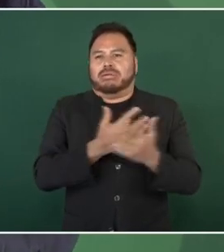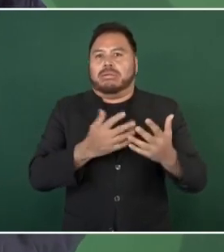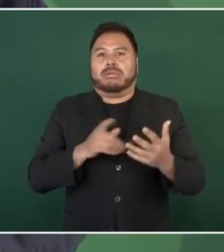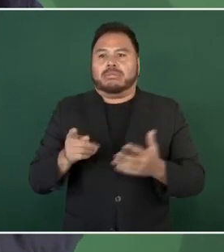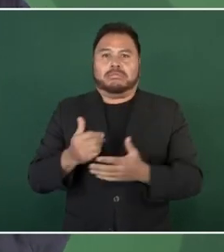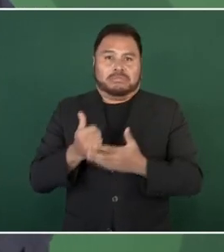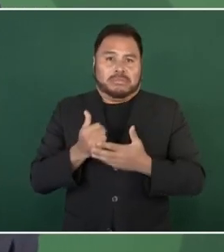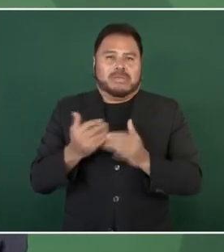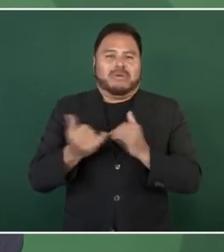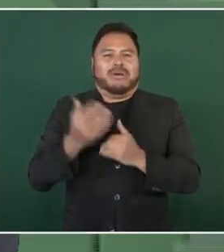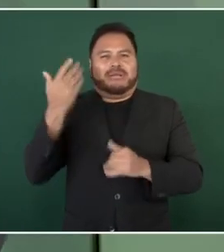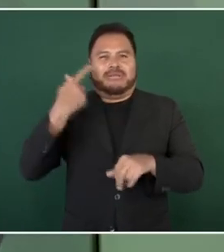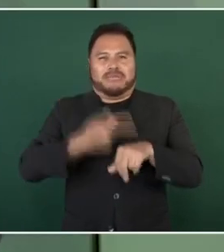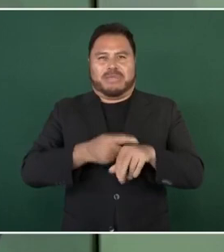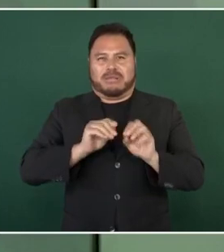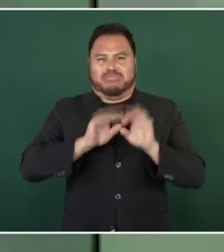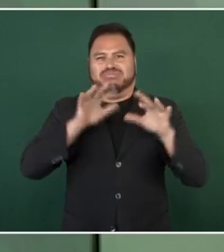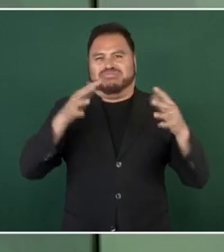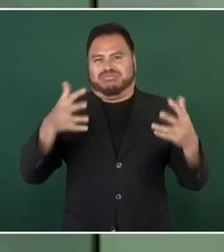epidemias,